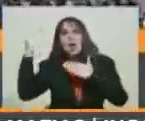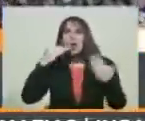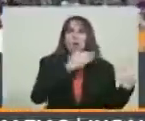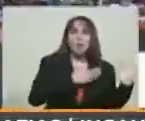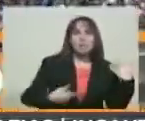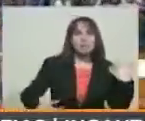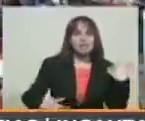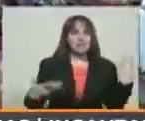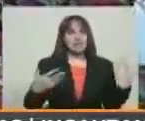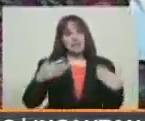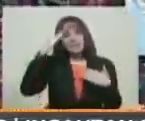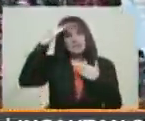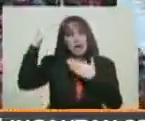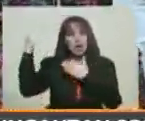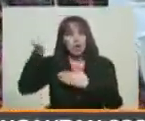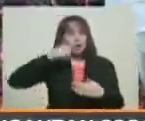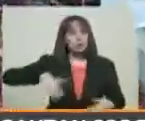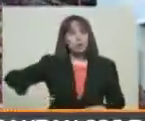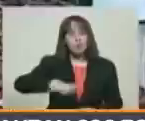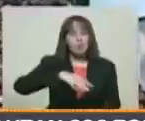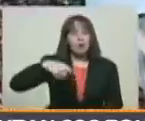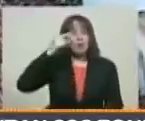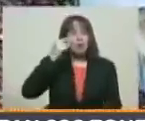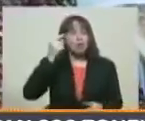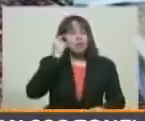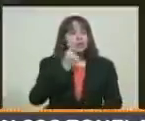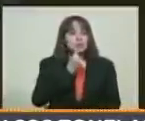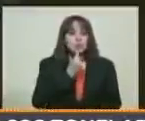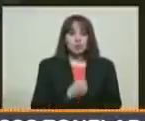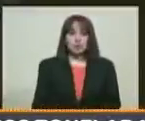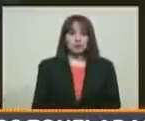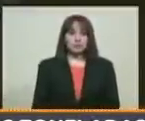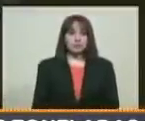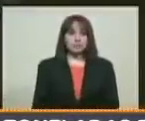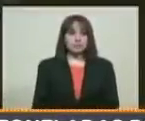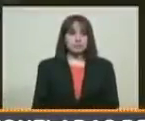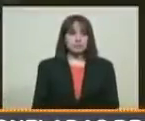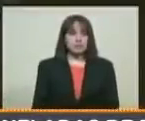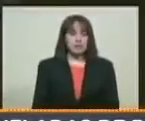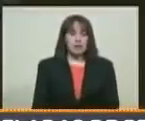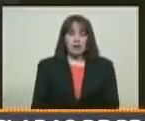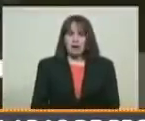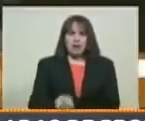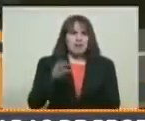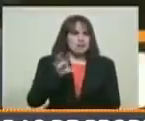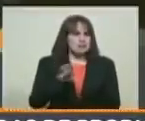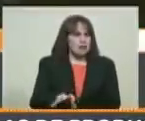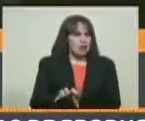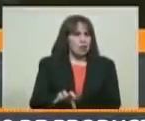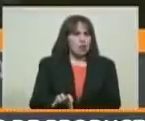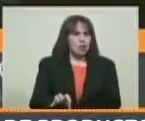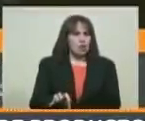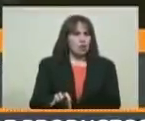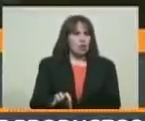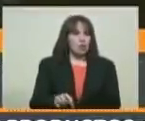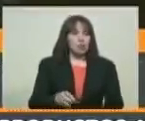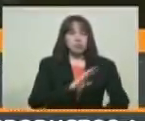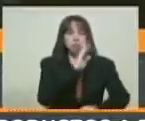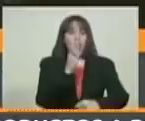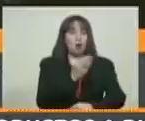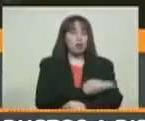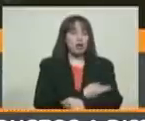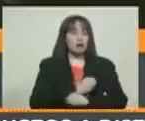Saludo a todo el pueblo del estado Sucre. Este tremendo estado que tiene que ser el estado